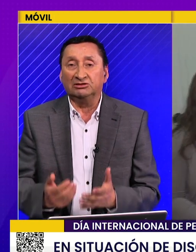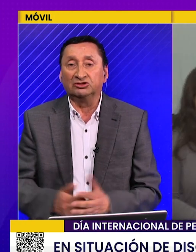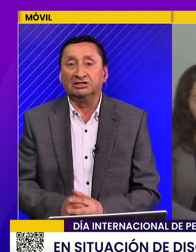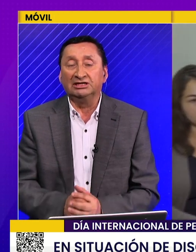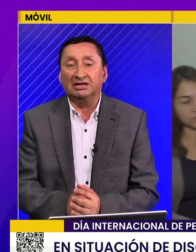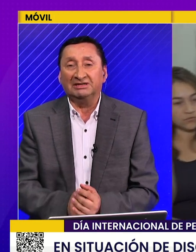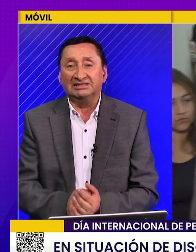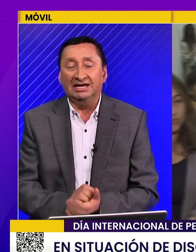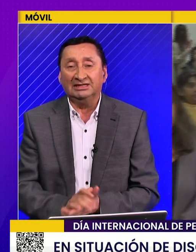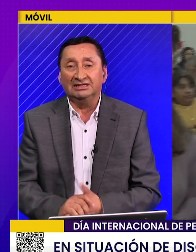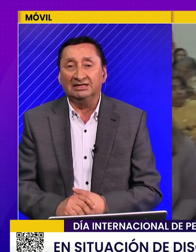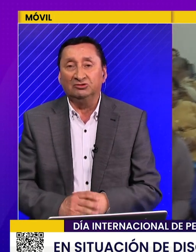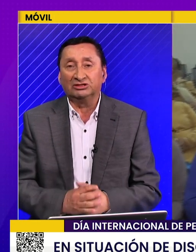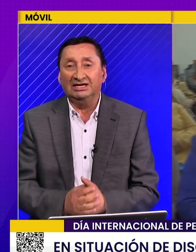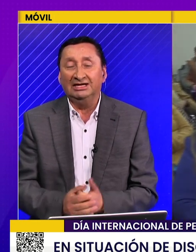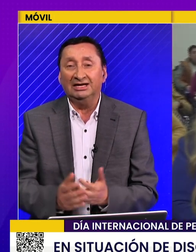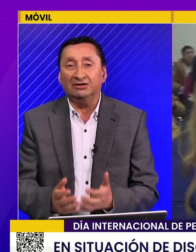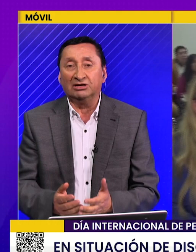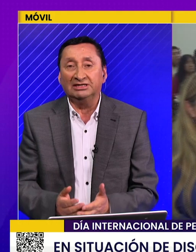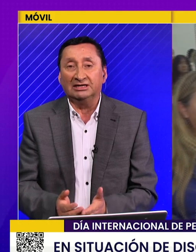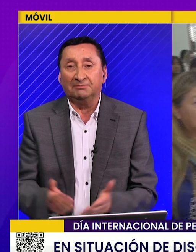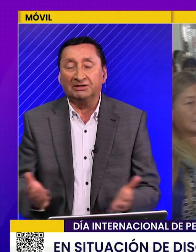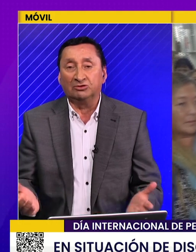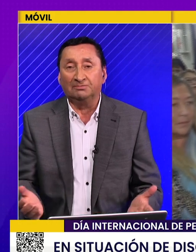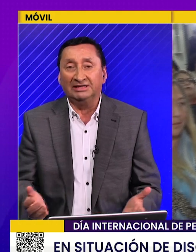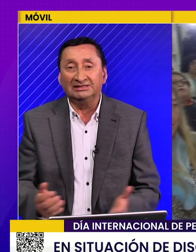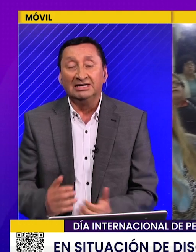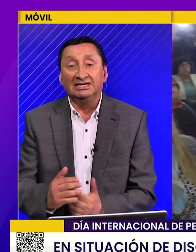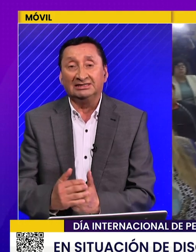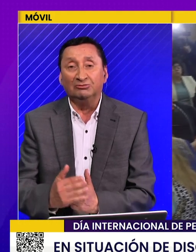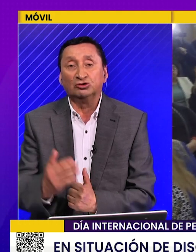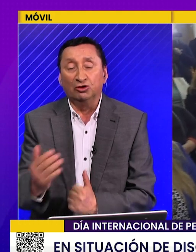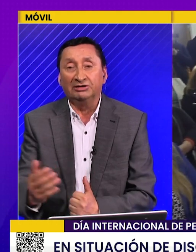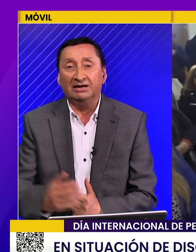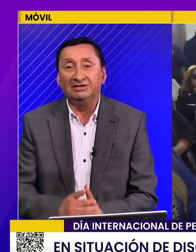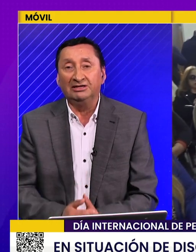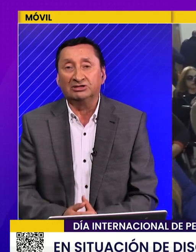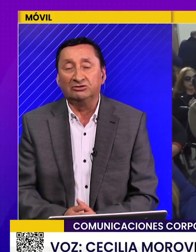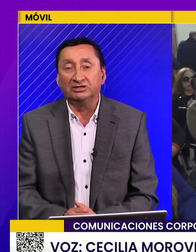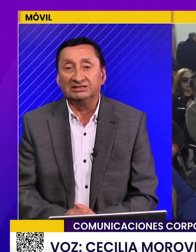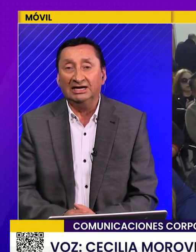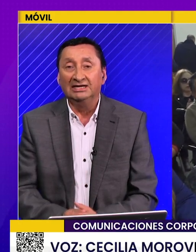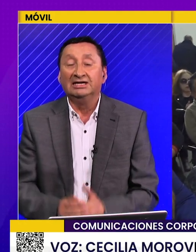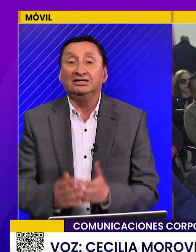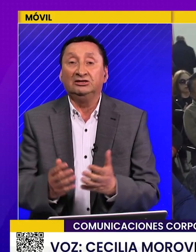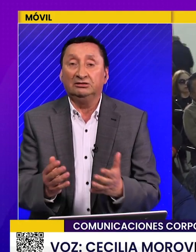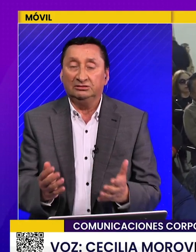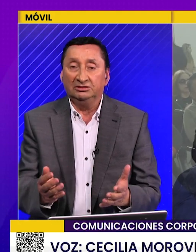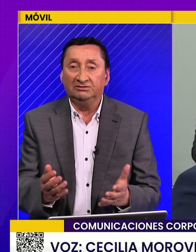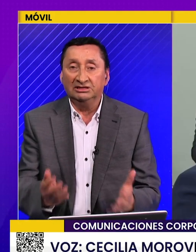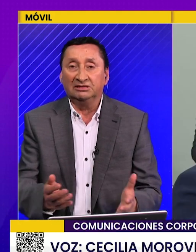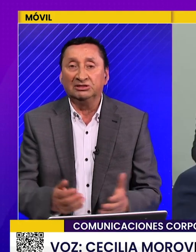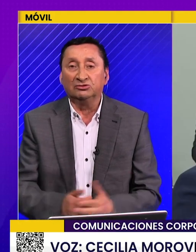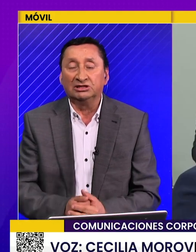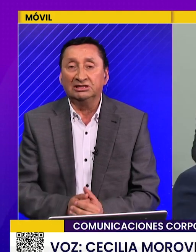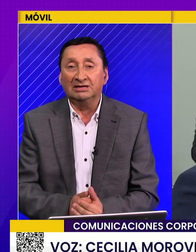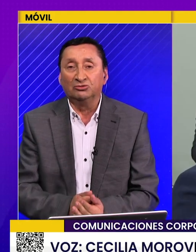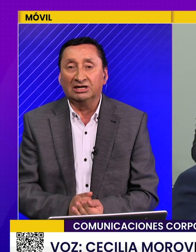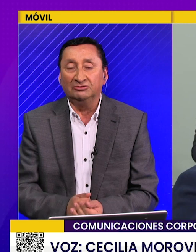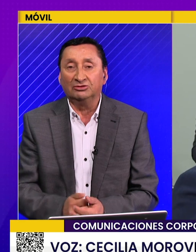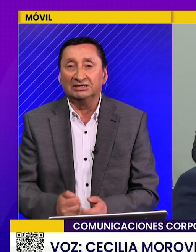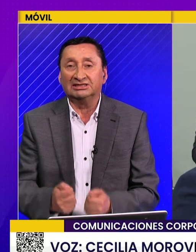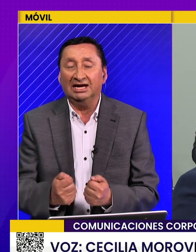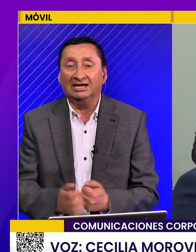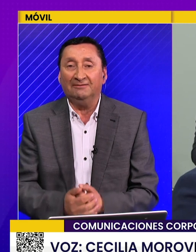personas en situación de discapacidad que tenemos en la Araucanía respecto al país. Estamos sobre la media, usted nos decía, y evidentemente ustedes